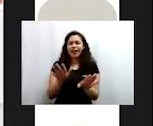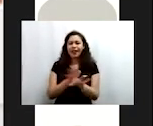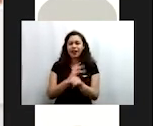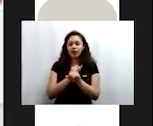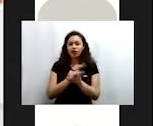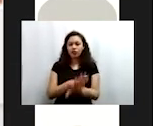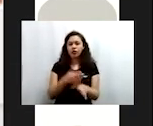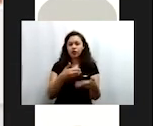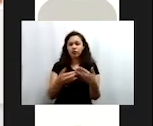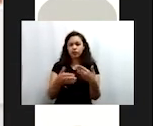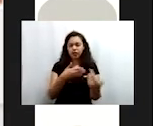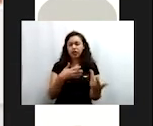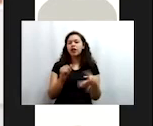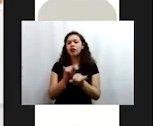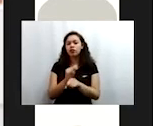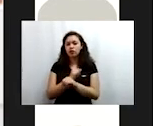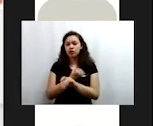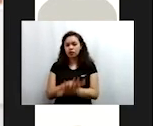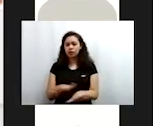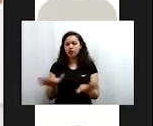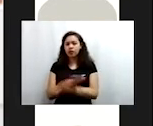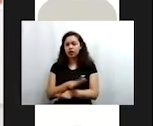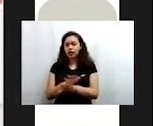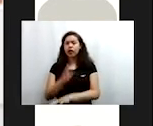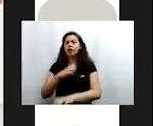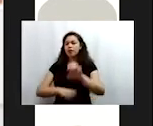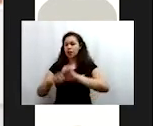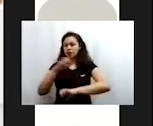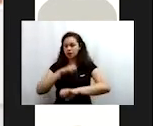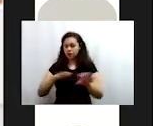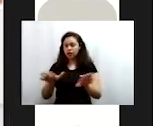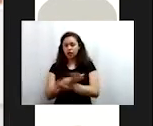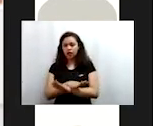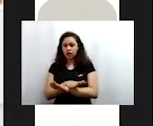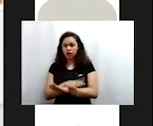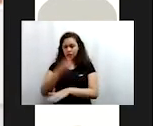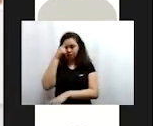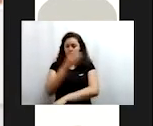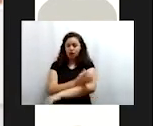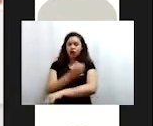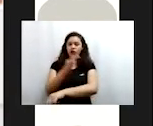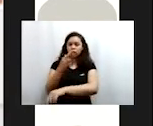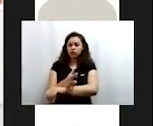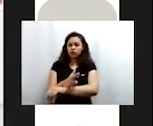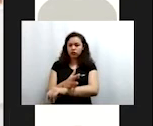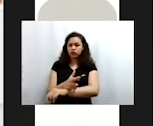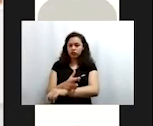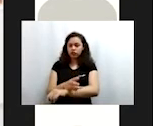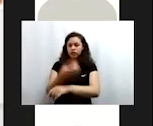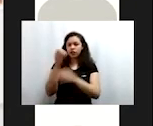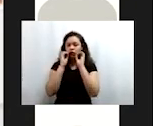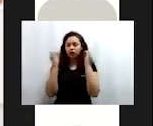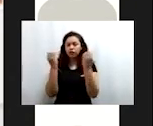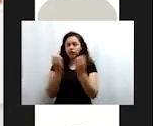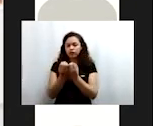la empresa, ayudándoles precisamente a esta coordinación para esta organización.